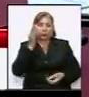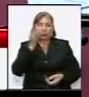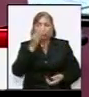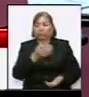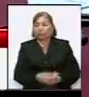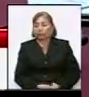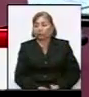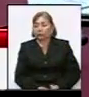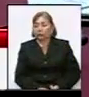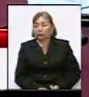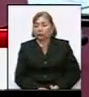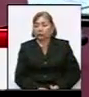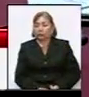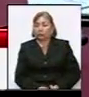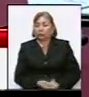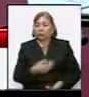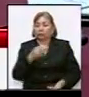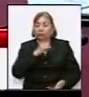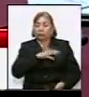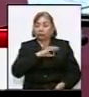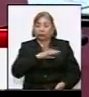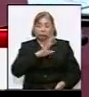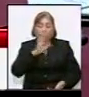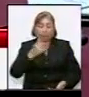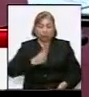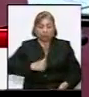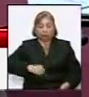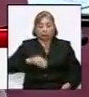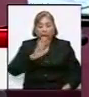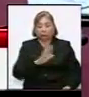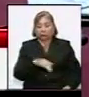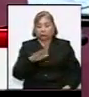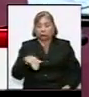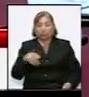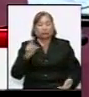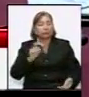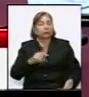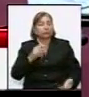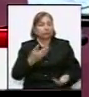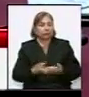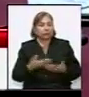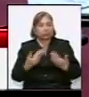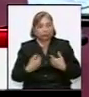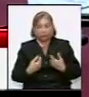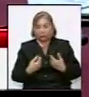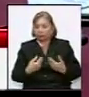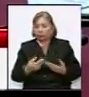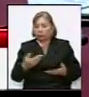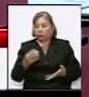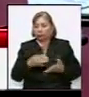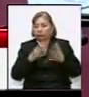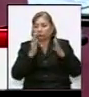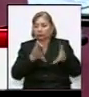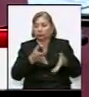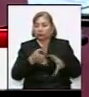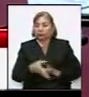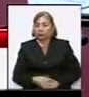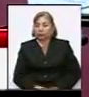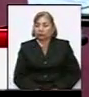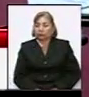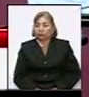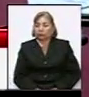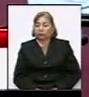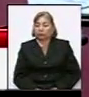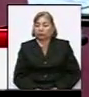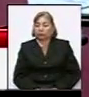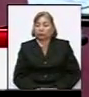y futuras en beneficio de todos sus hijos alimenticias que en muchas ocasiones se encuentran en situación de abandono en este